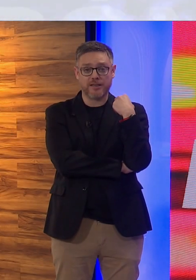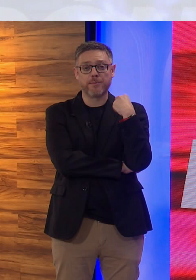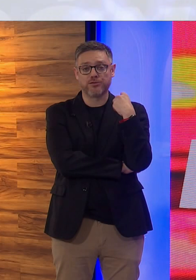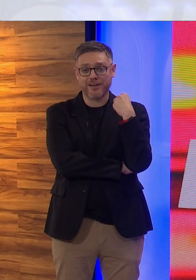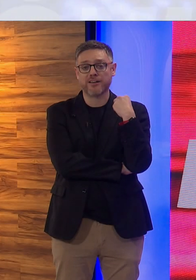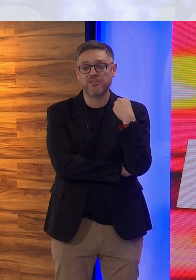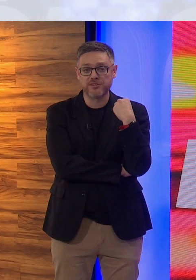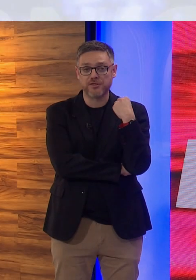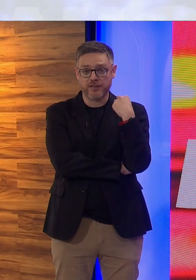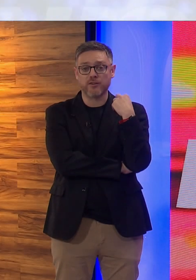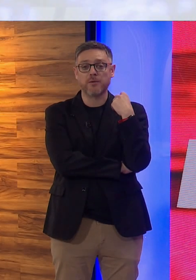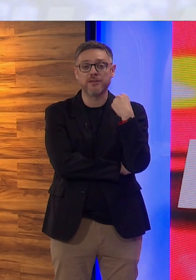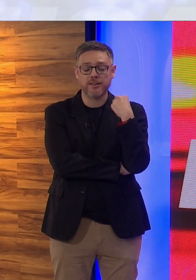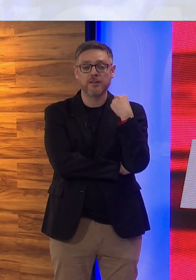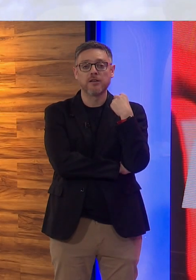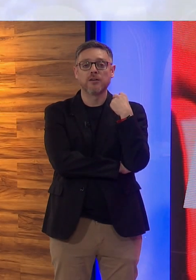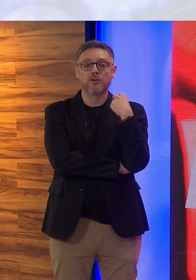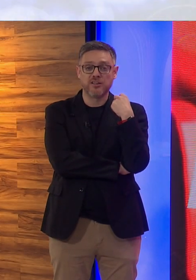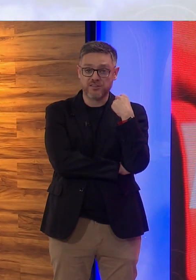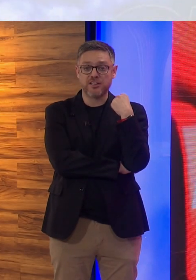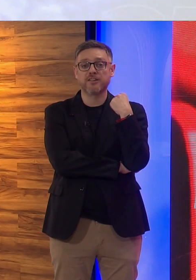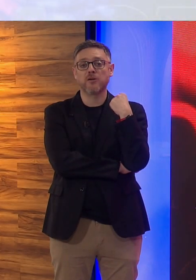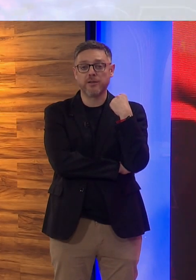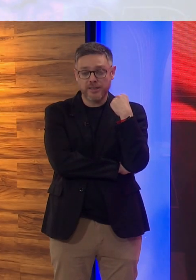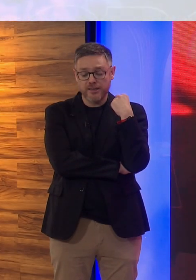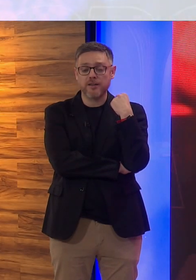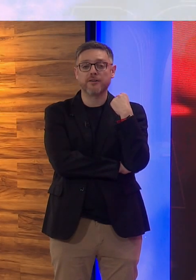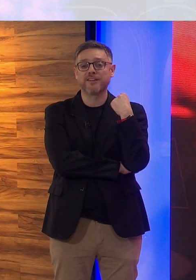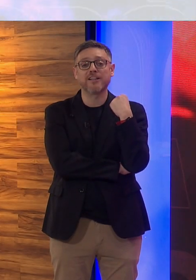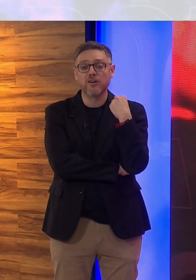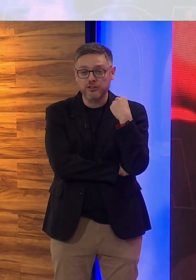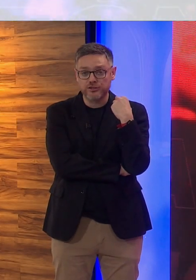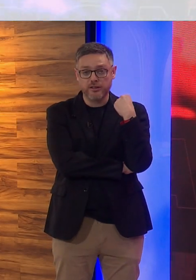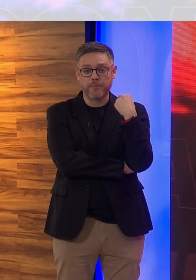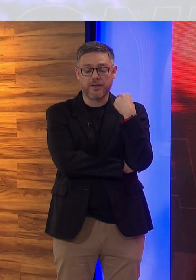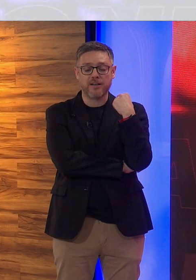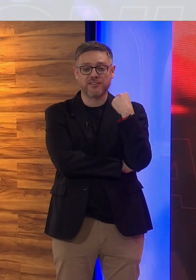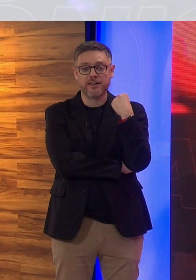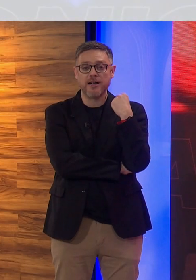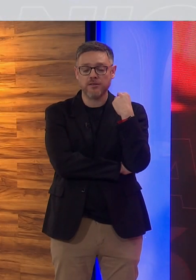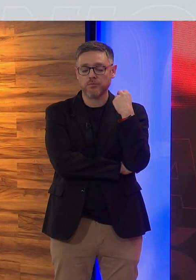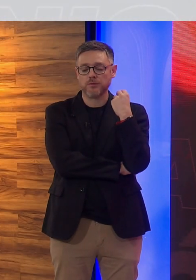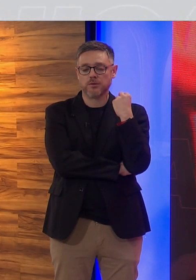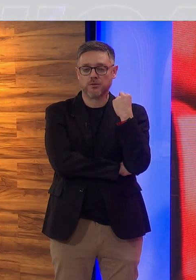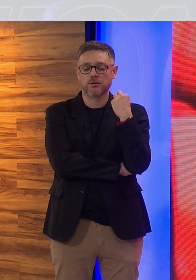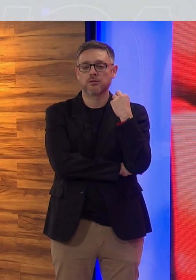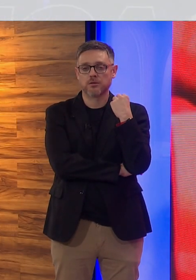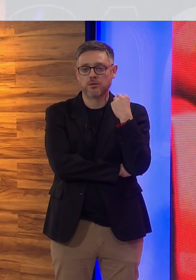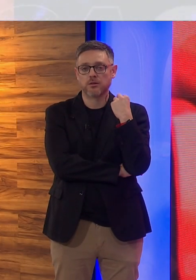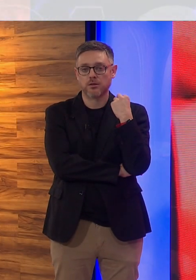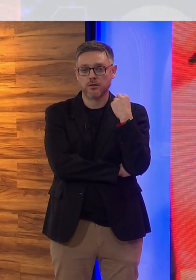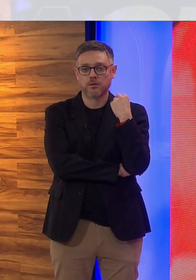de que la persona que recibe el certificado realmente lo necesite, lo merezca, esté en las condiciones para acceder a él? Claro,